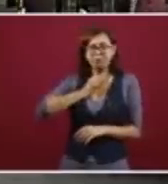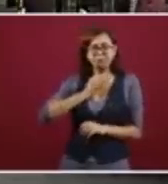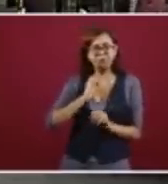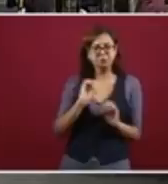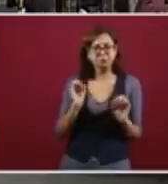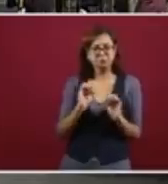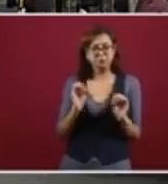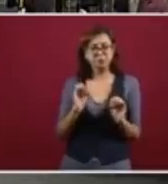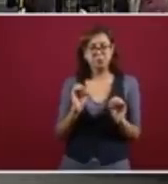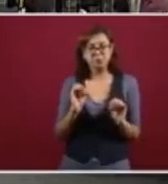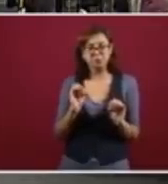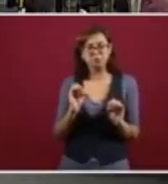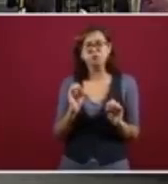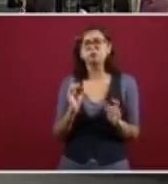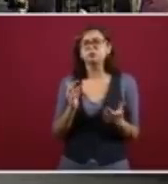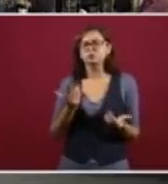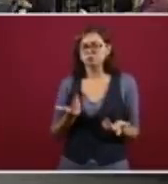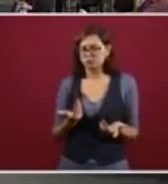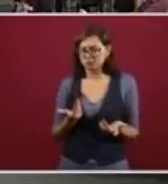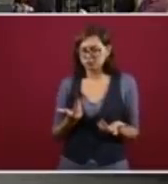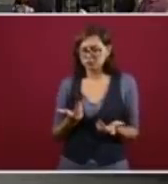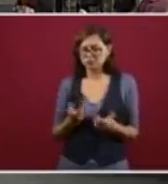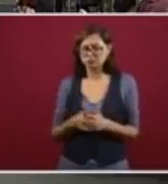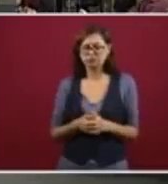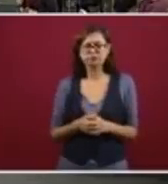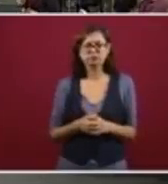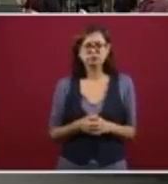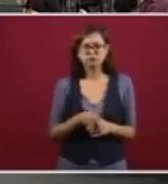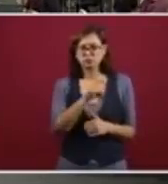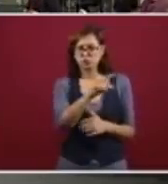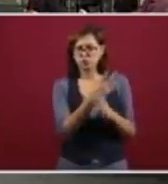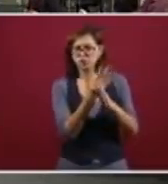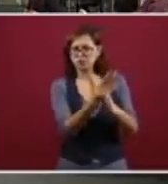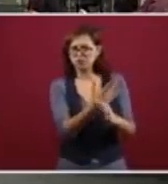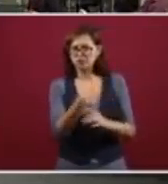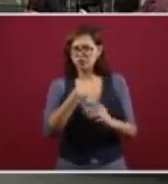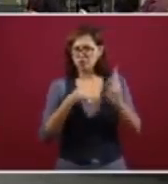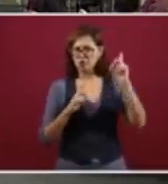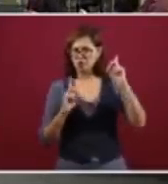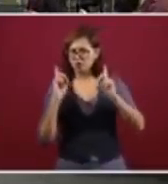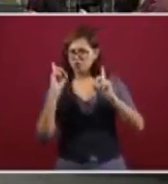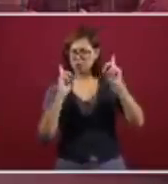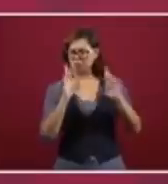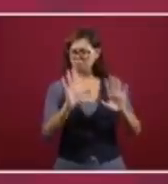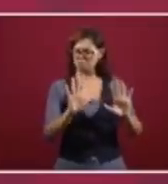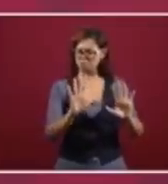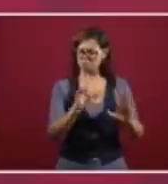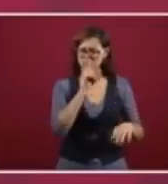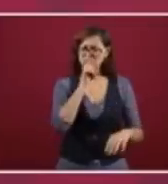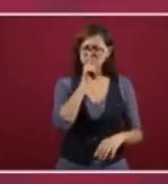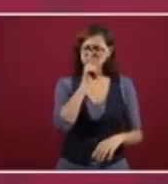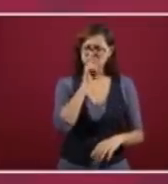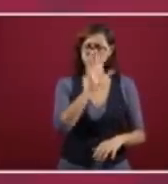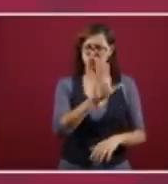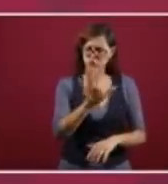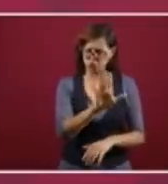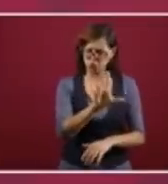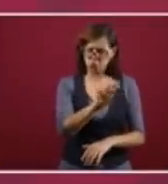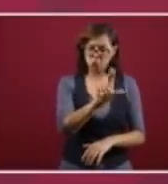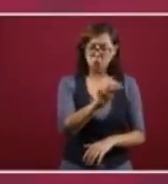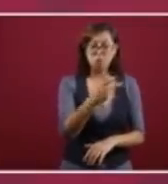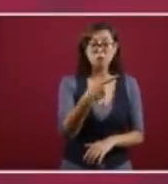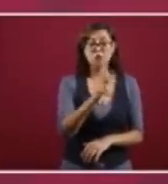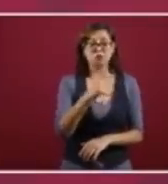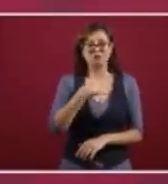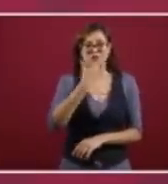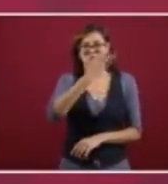No dudo de tu dicho, nada más decir que no tenía